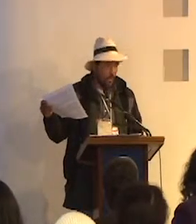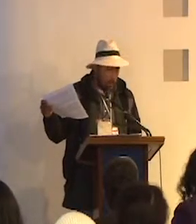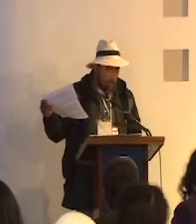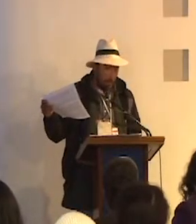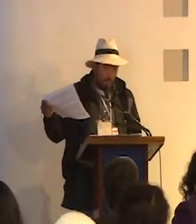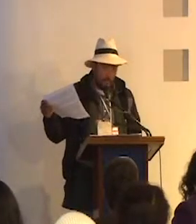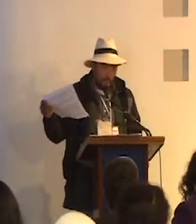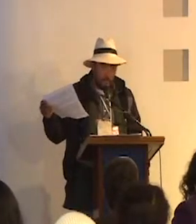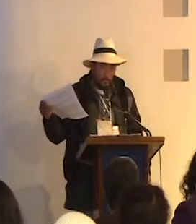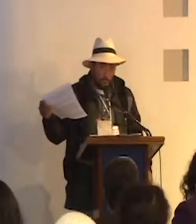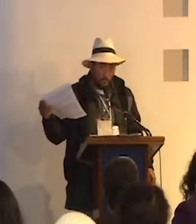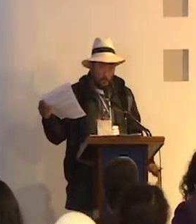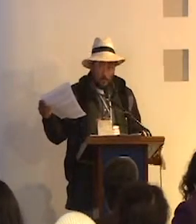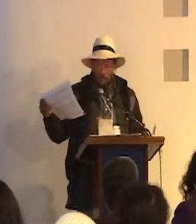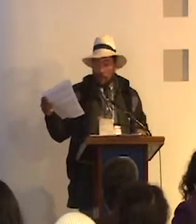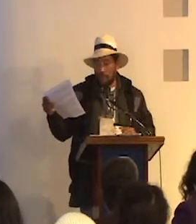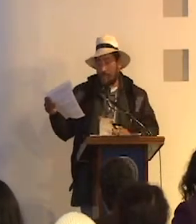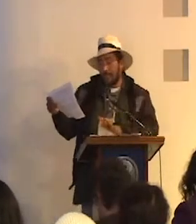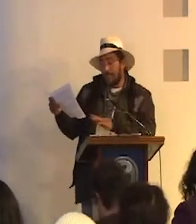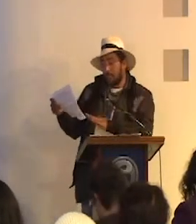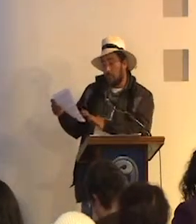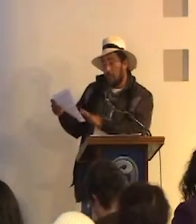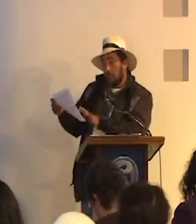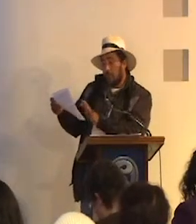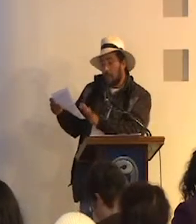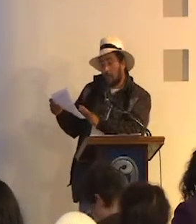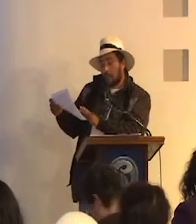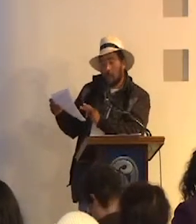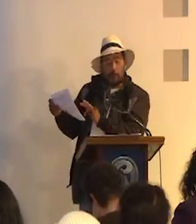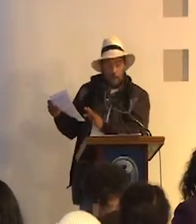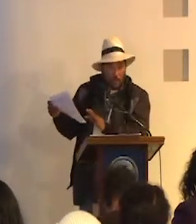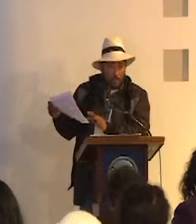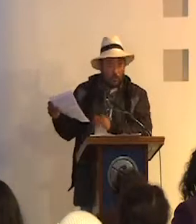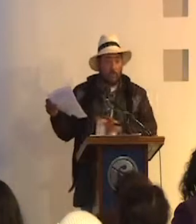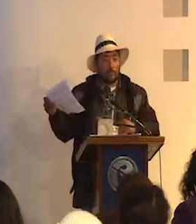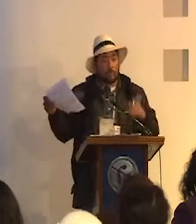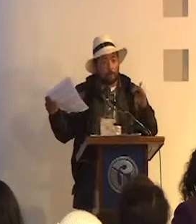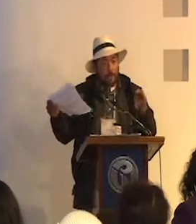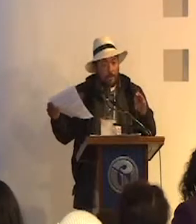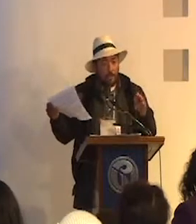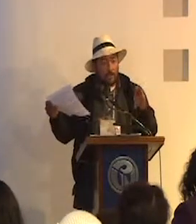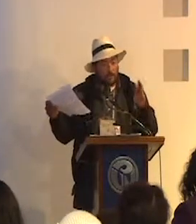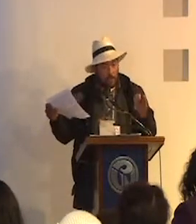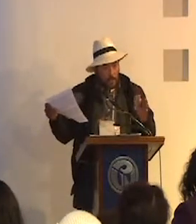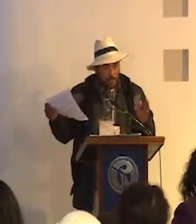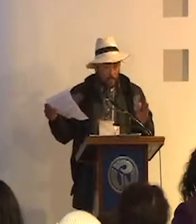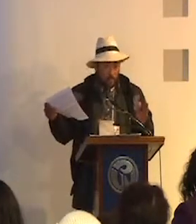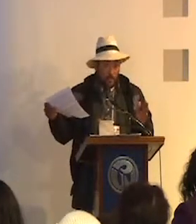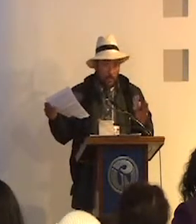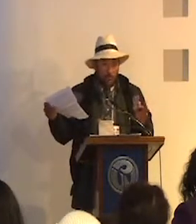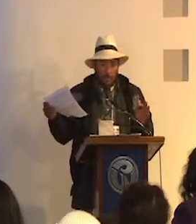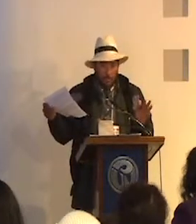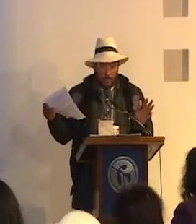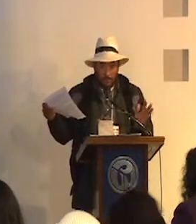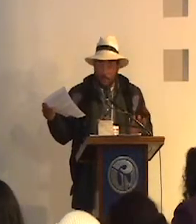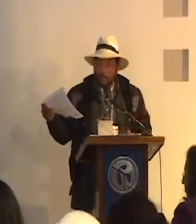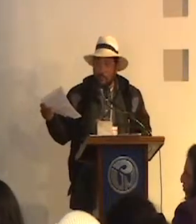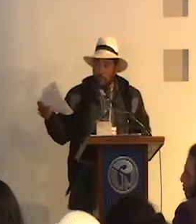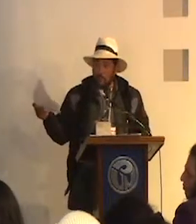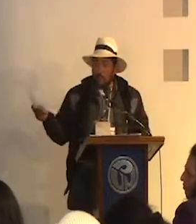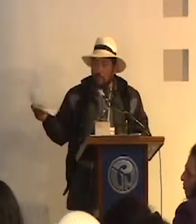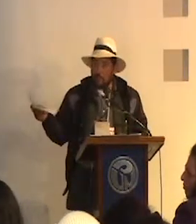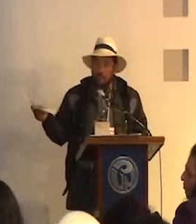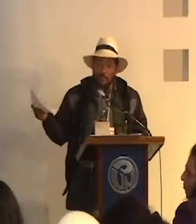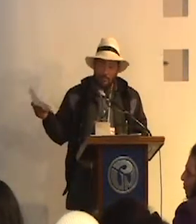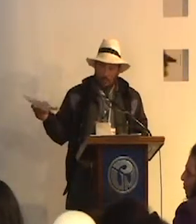por conductos, por la tibia. Entonces, esto es algo que no es una locura, porque Copenhague en el 2005 que estuve allá, fueron